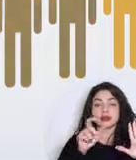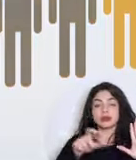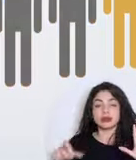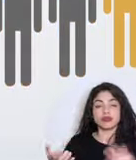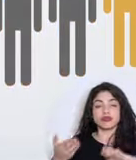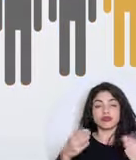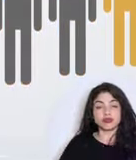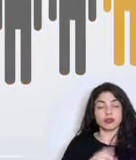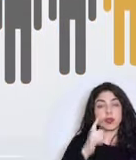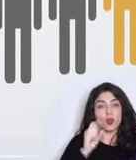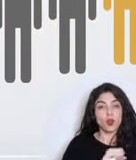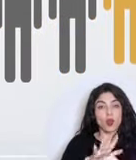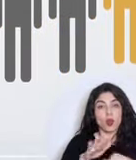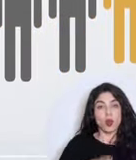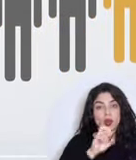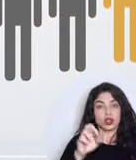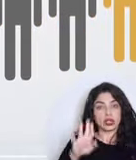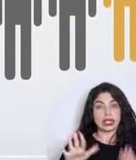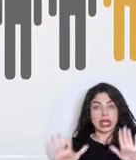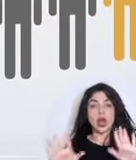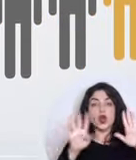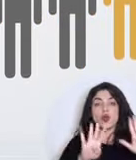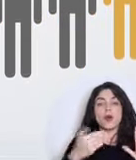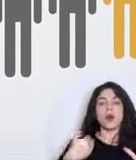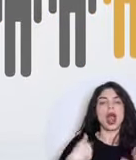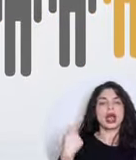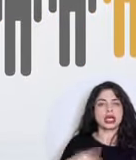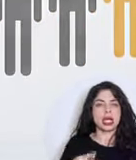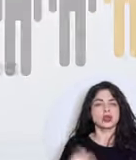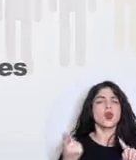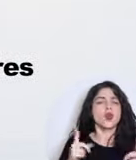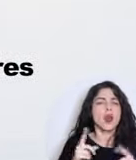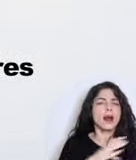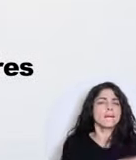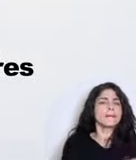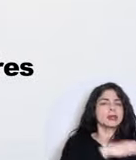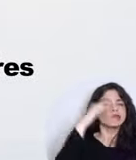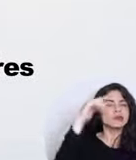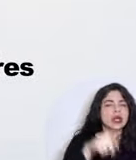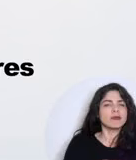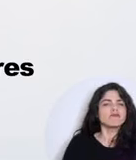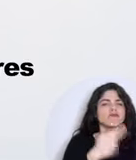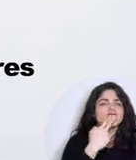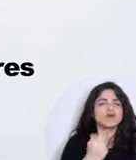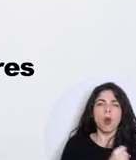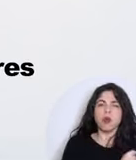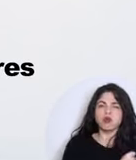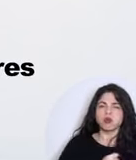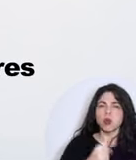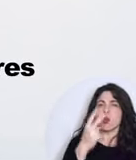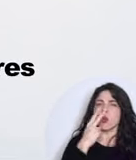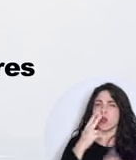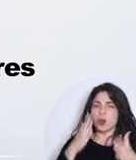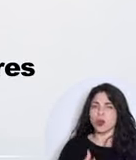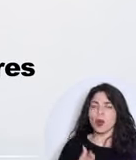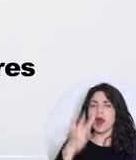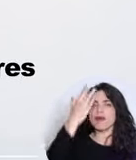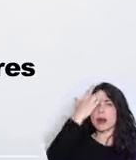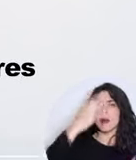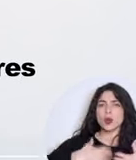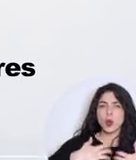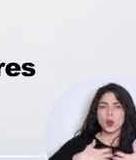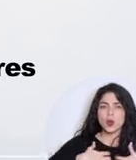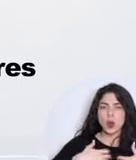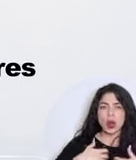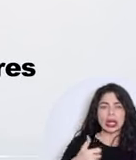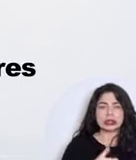Nueve de cada 10 personas fallecidas por COVID-19 en Costa Rica tenían factores de riesgo como hipertensión, diabetes, obesidad, tabaquismo,